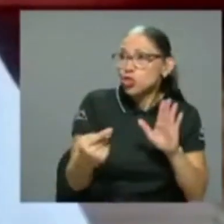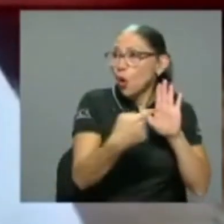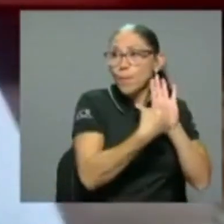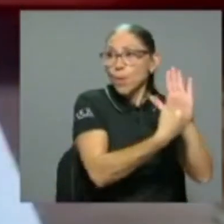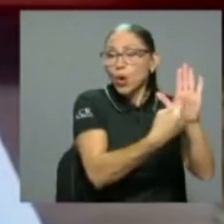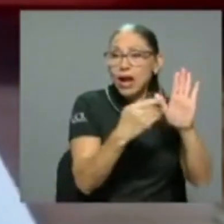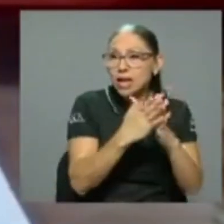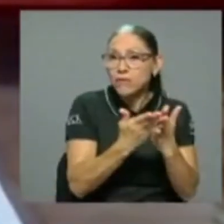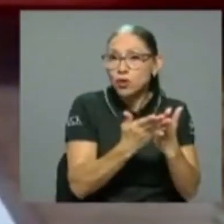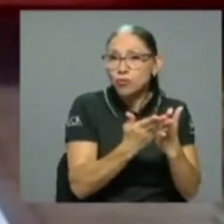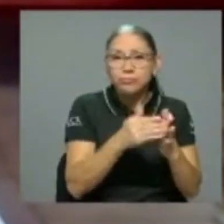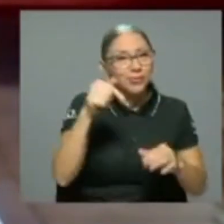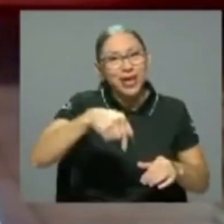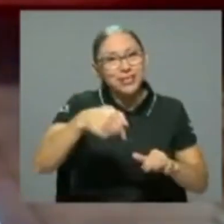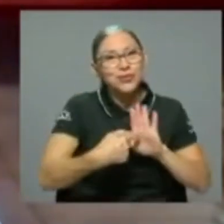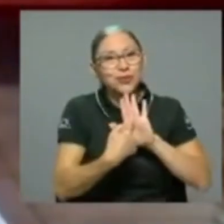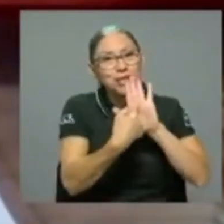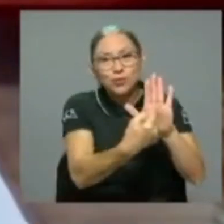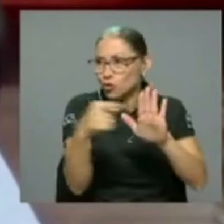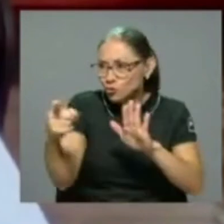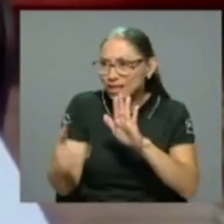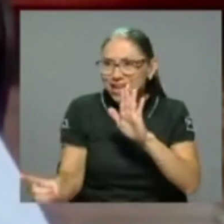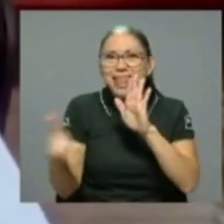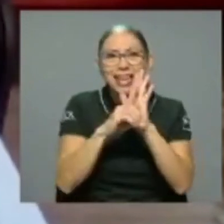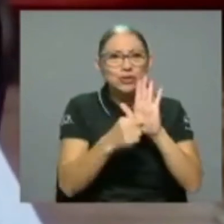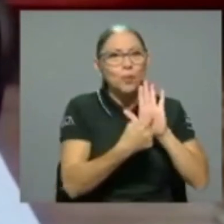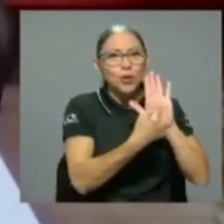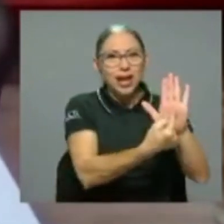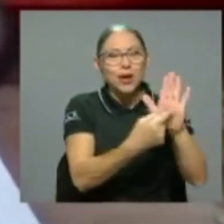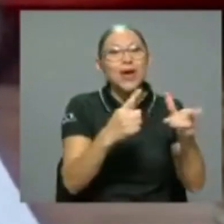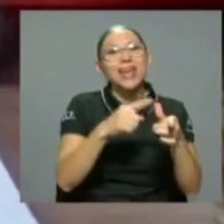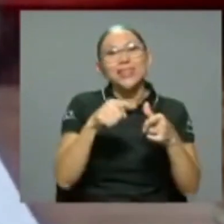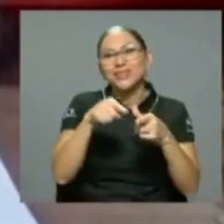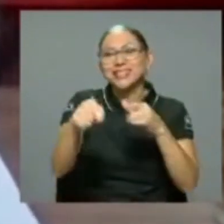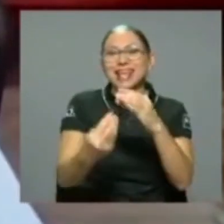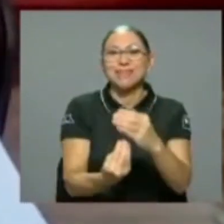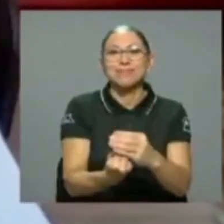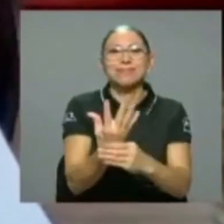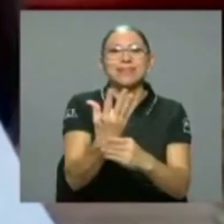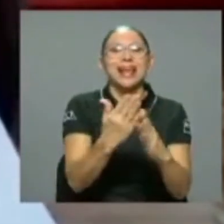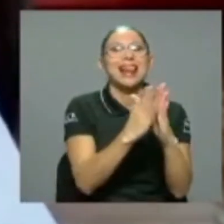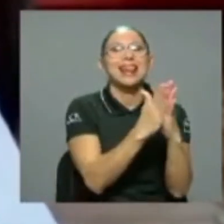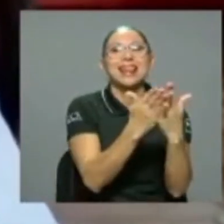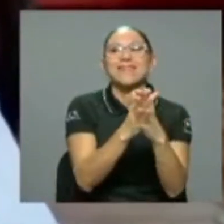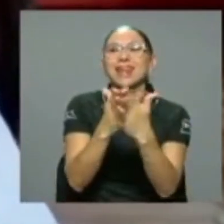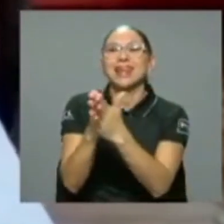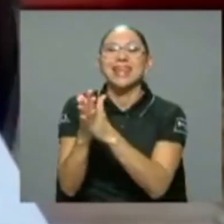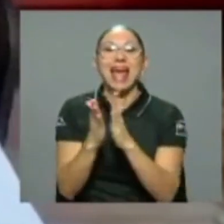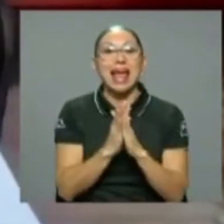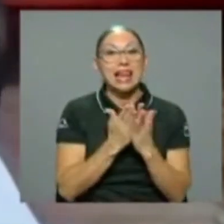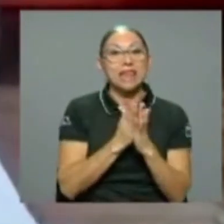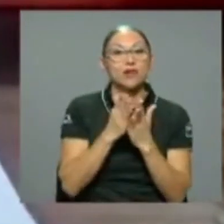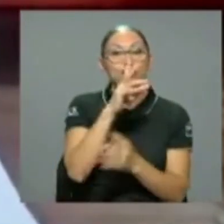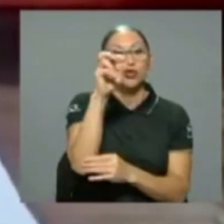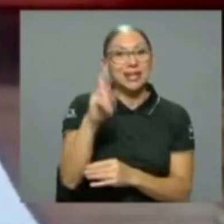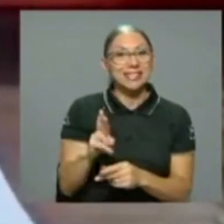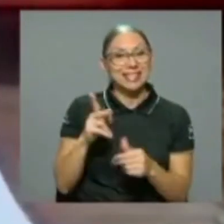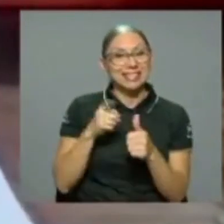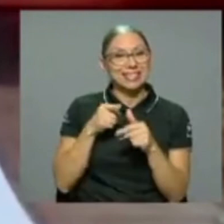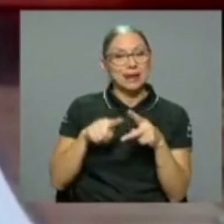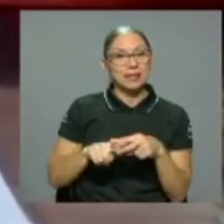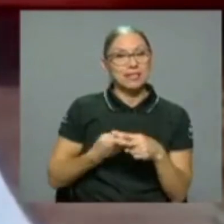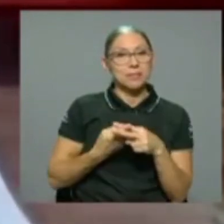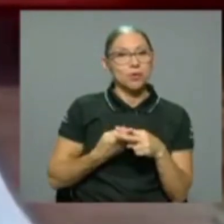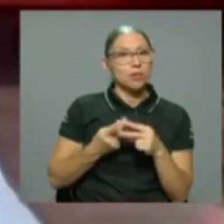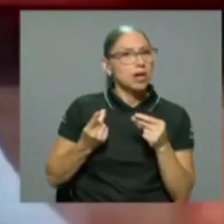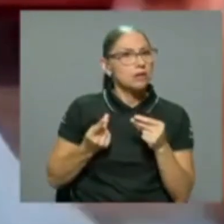ahí se creó lo que fue esa librería de libros costarricenses al principio, ¿verdad? Y llegó